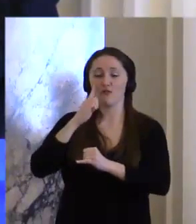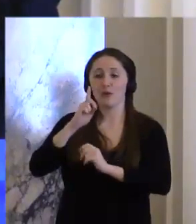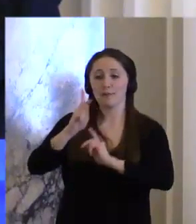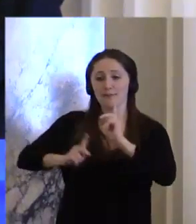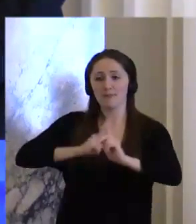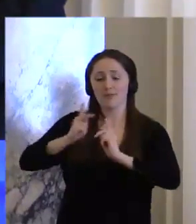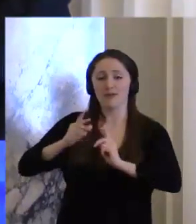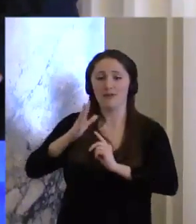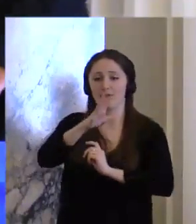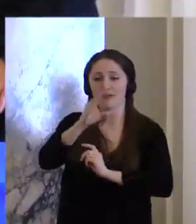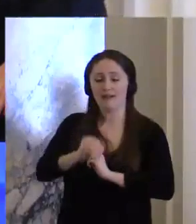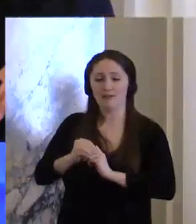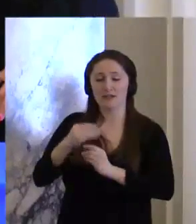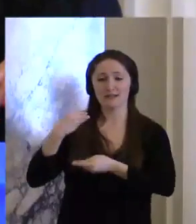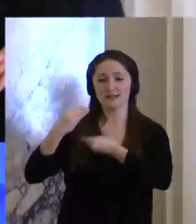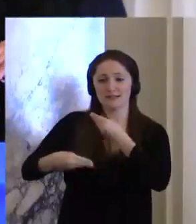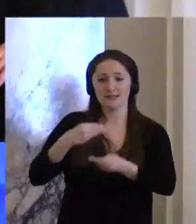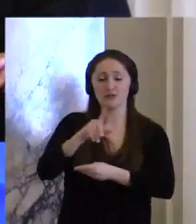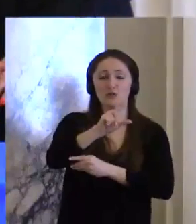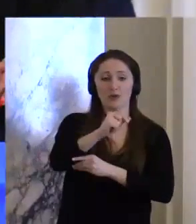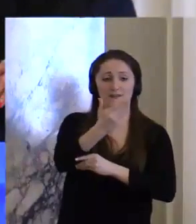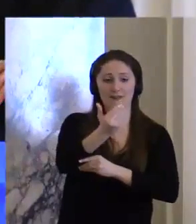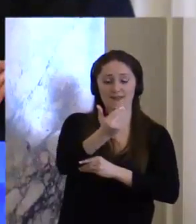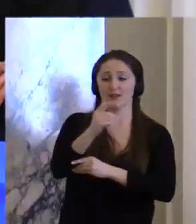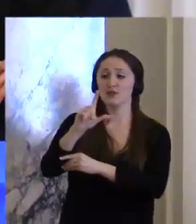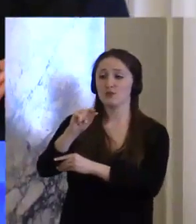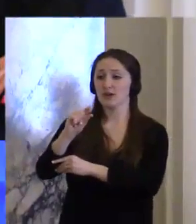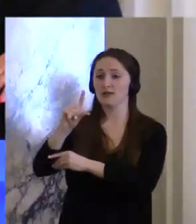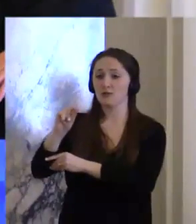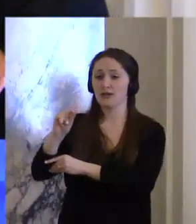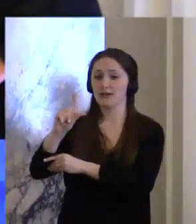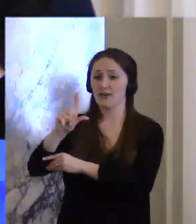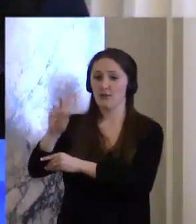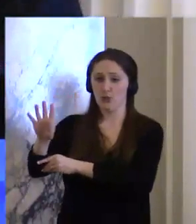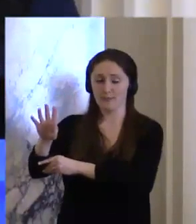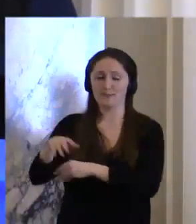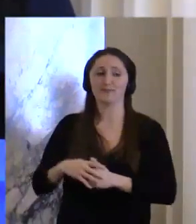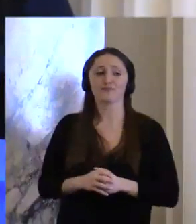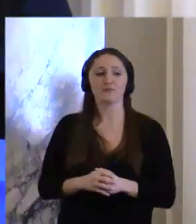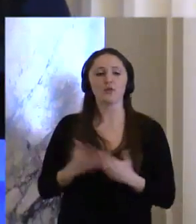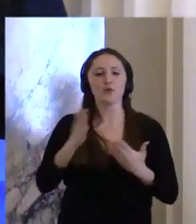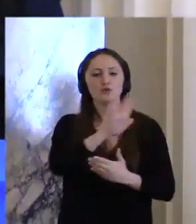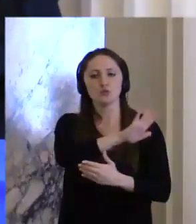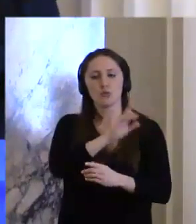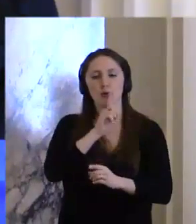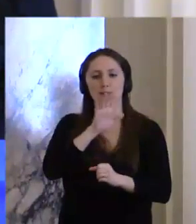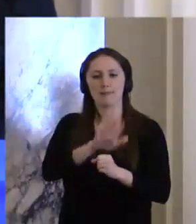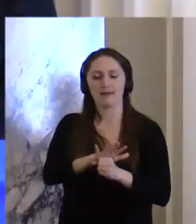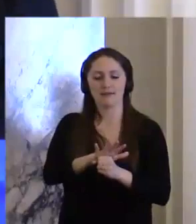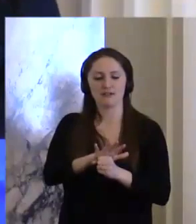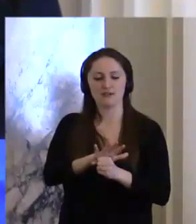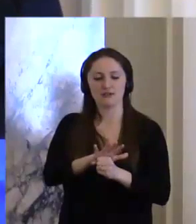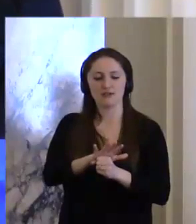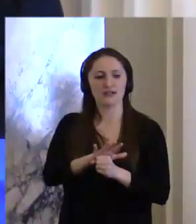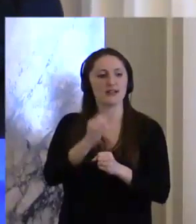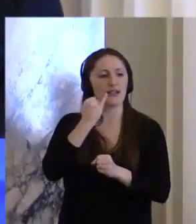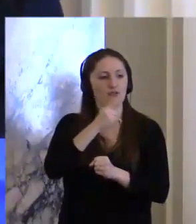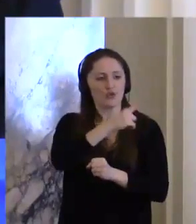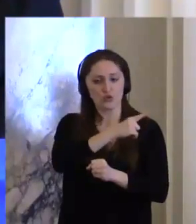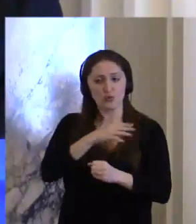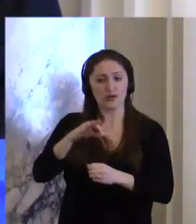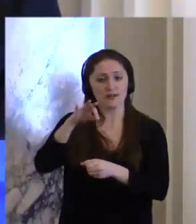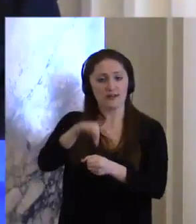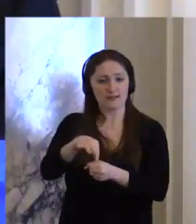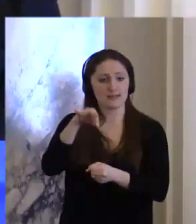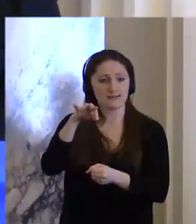2015-2024? ¿Cuál sería su compromiso de ser elegido para dar relevancia y accionar al plan de diseño